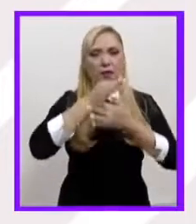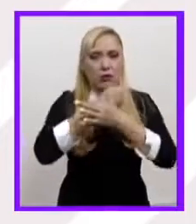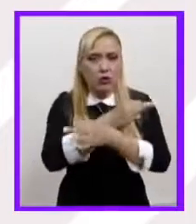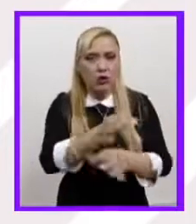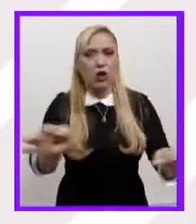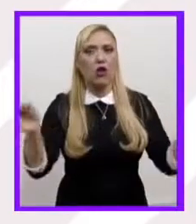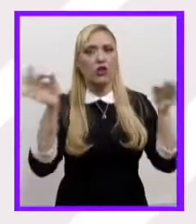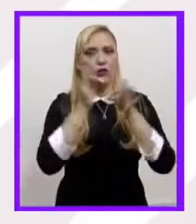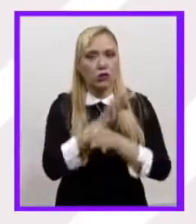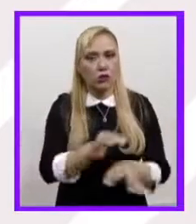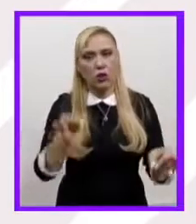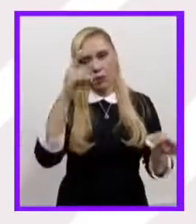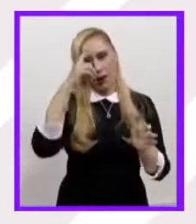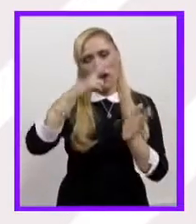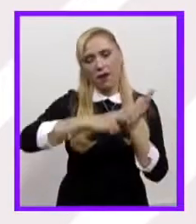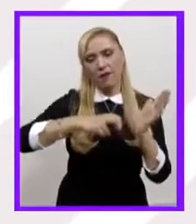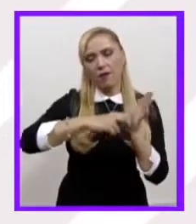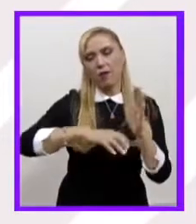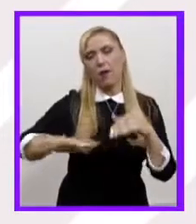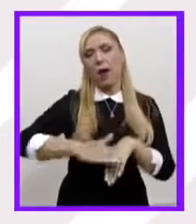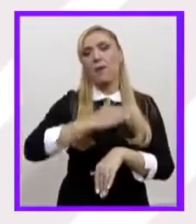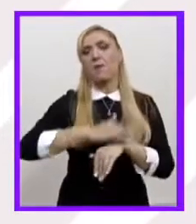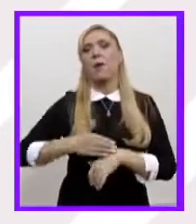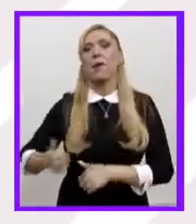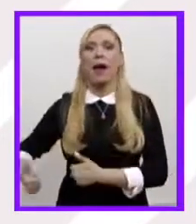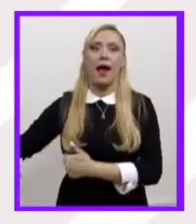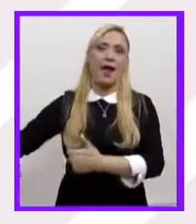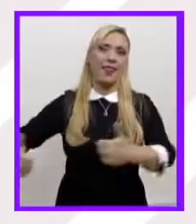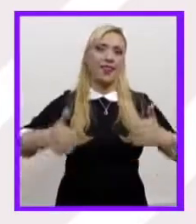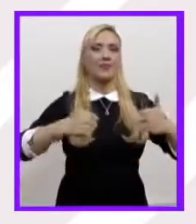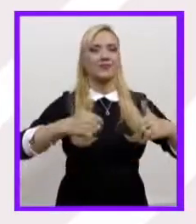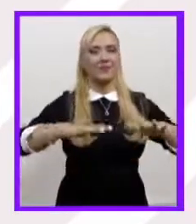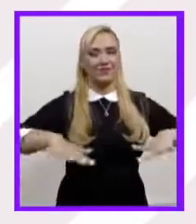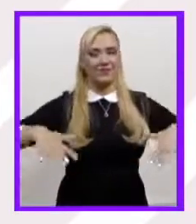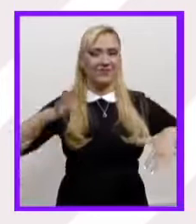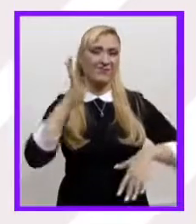reforma en caso de que logre ser aprobada en el Pleno. Muchas gracias.